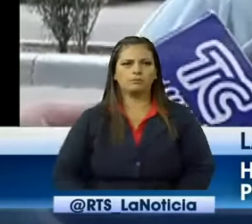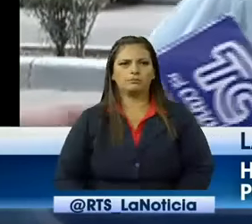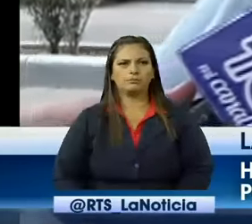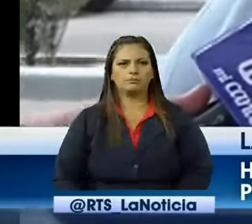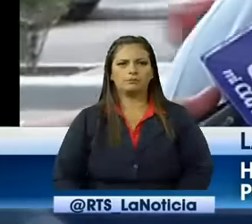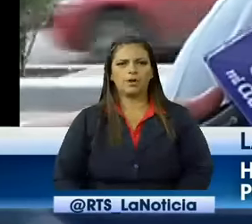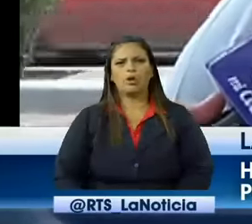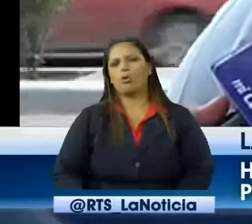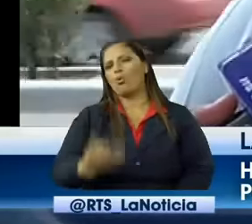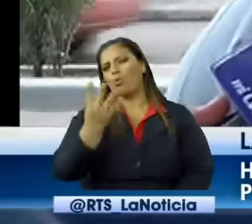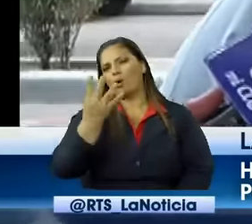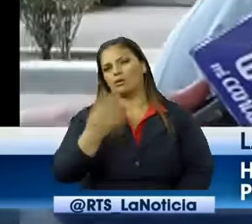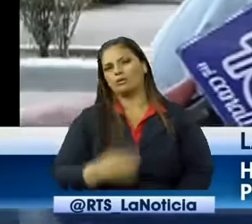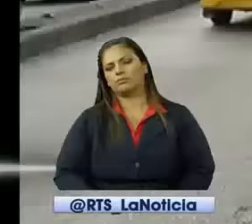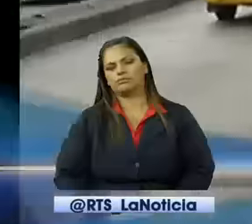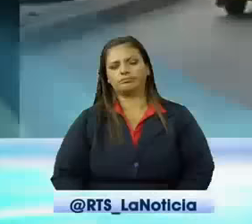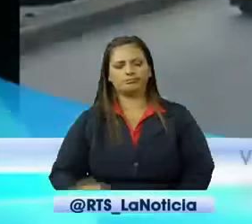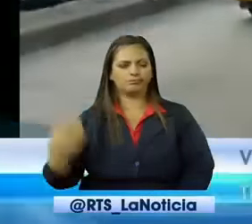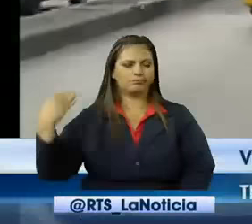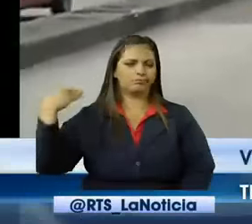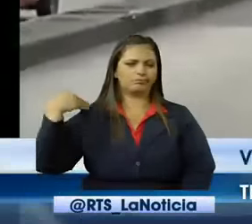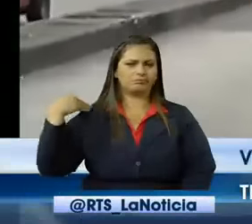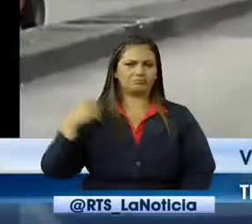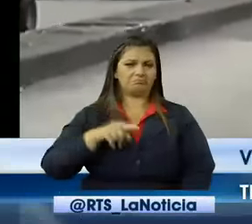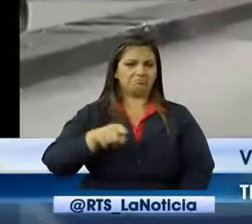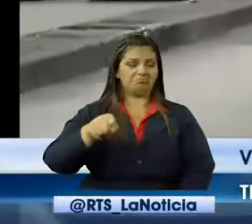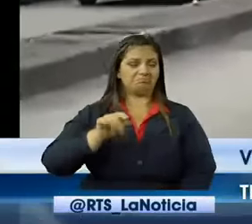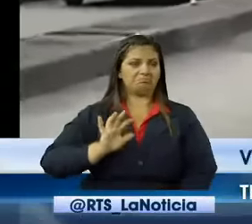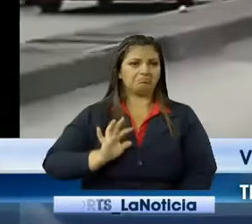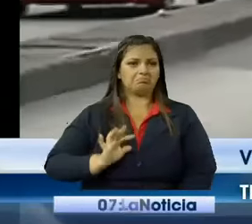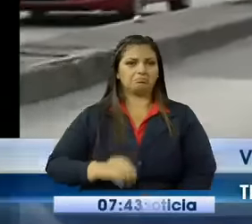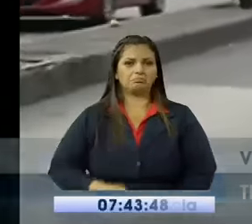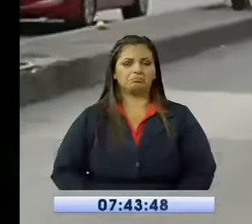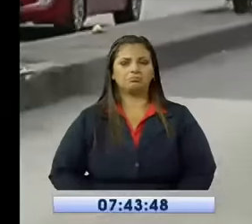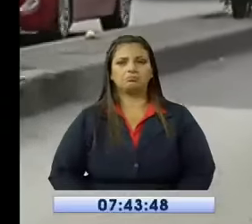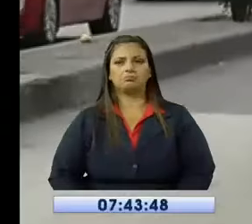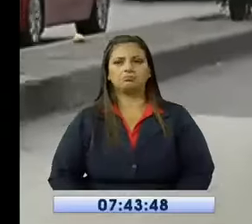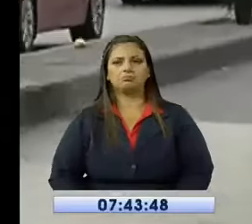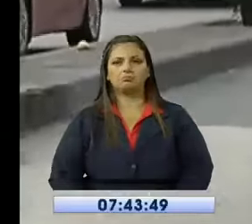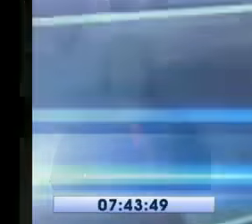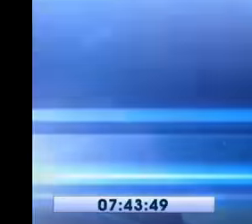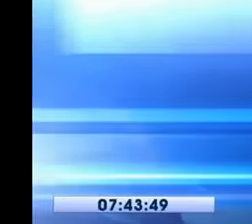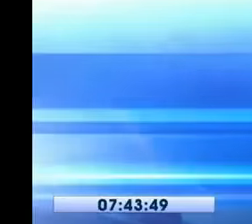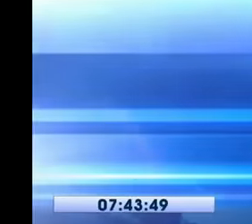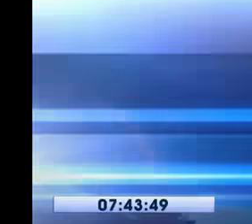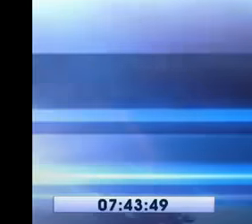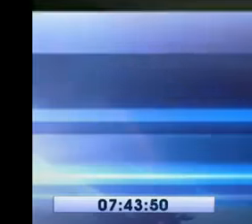¿Cuántos tiros? Como cuatro, creo. Allá adentro está. Informó Ítalo Ruiz.